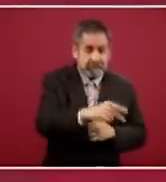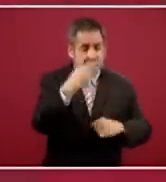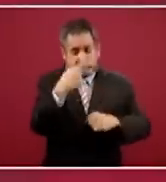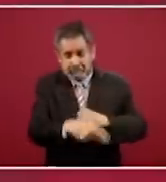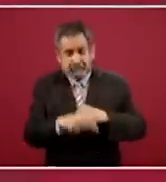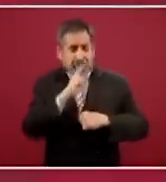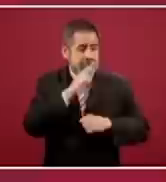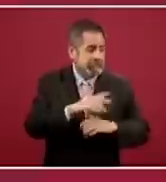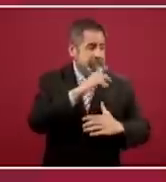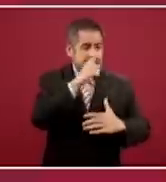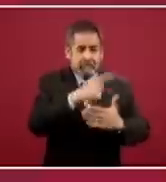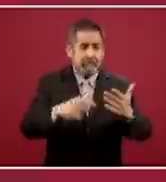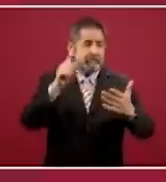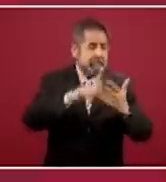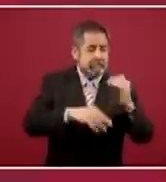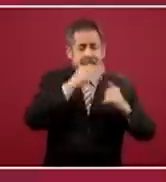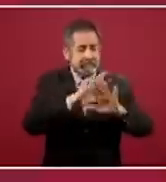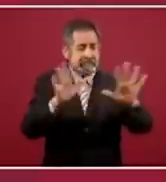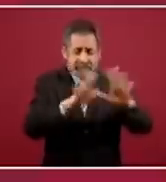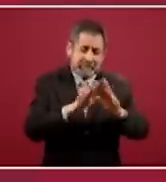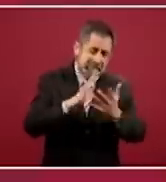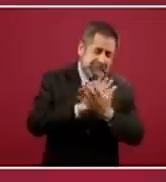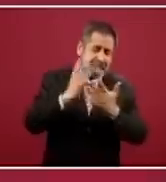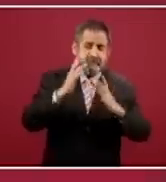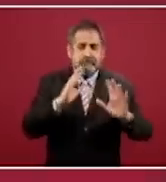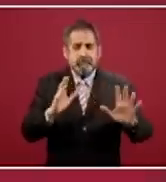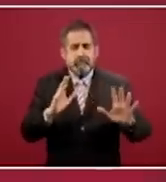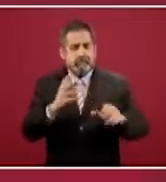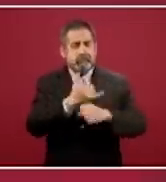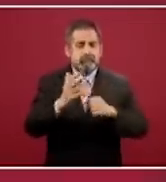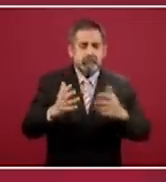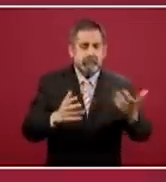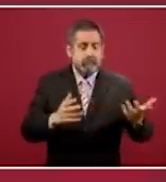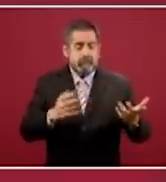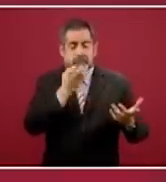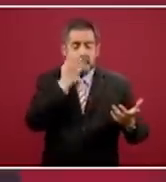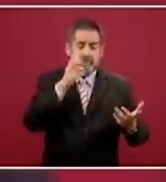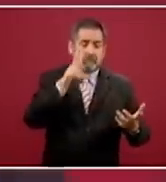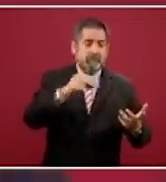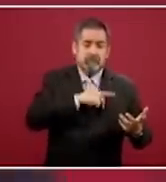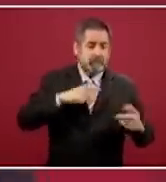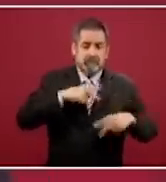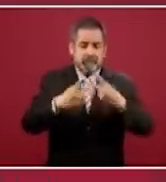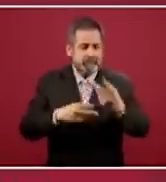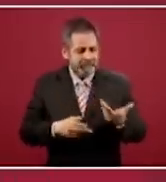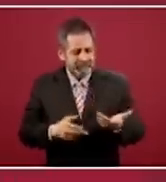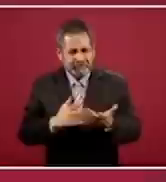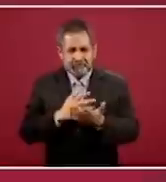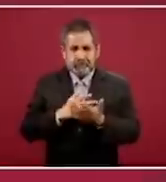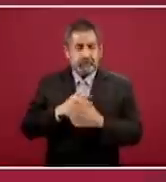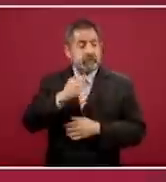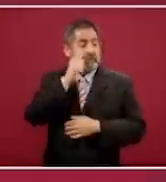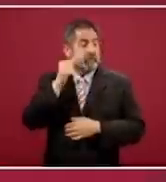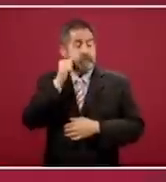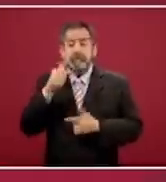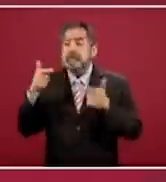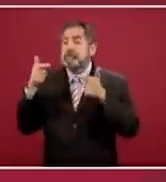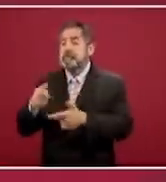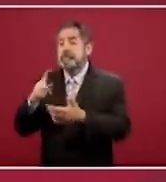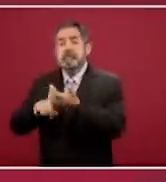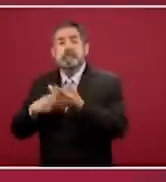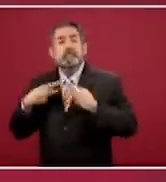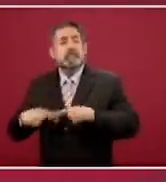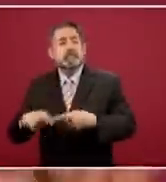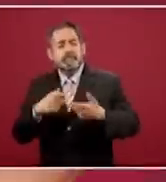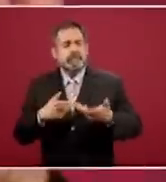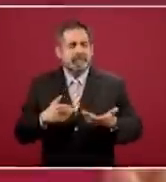peligrosa, mejor cancela la fiesta a la que vas a ir. No, ¿sabes qué? Imposible, la escuela no tienes que ir ahora porque ayer asaltaron a una persona ahí en la